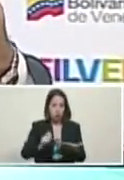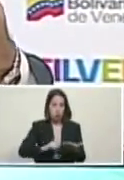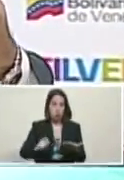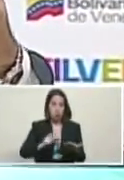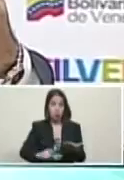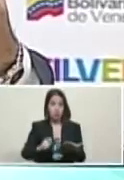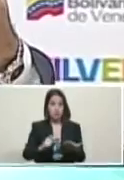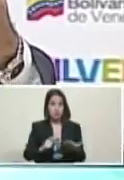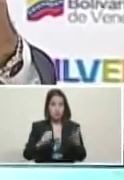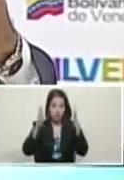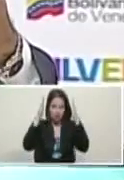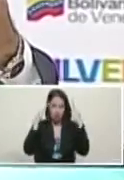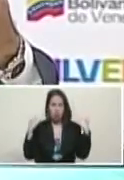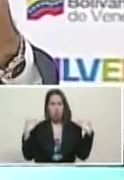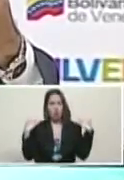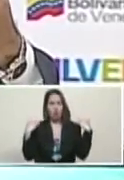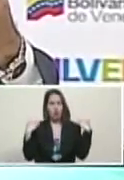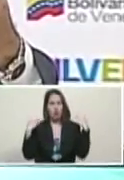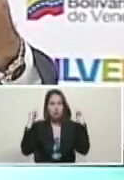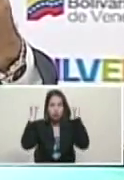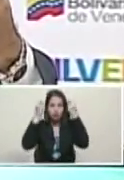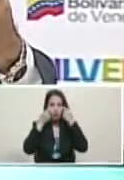madre superiora,